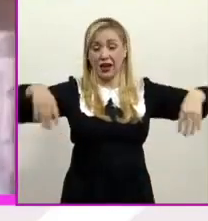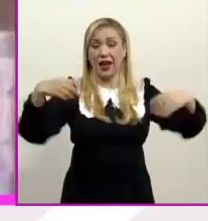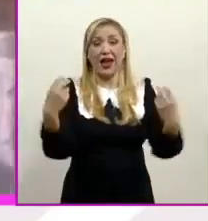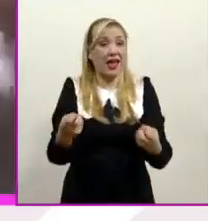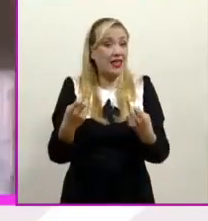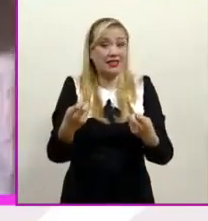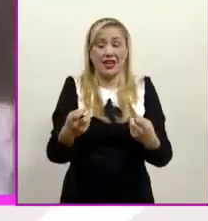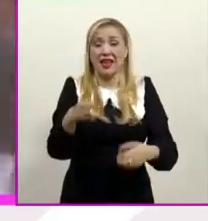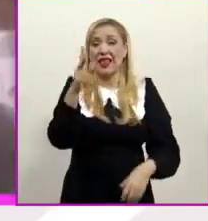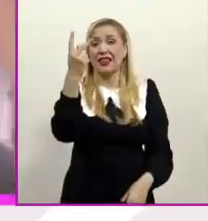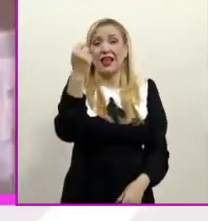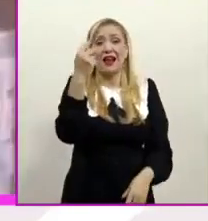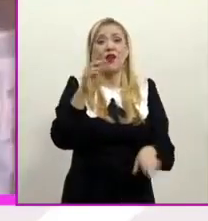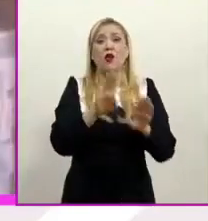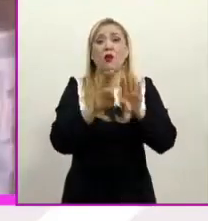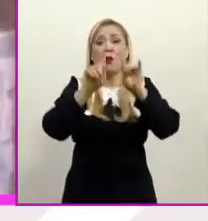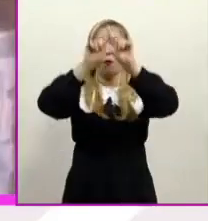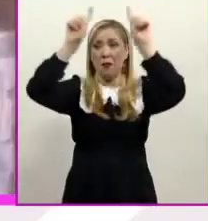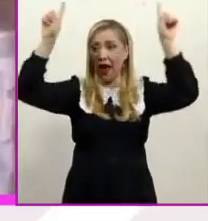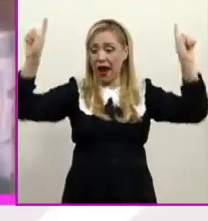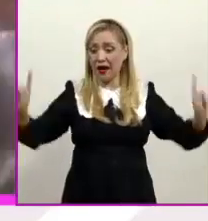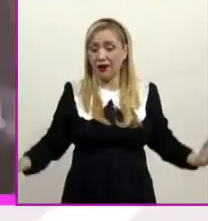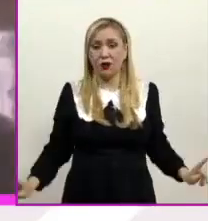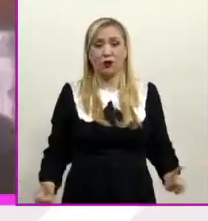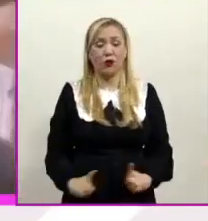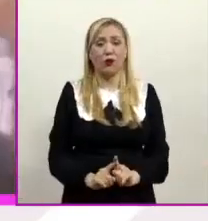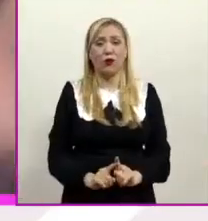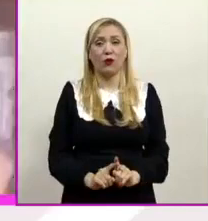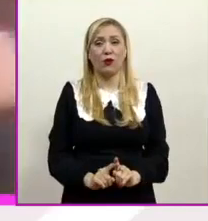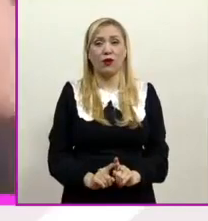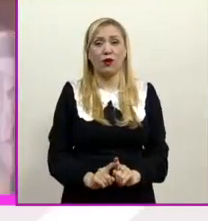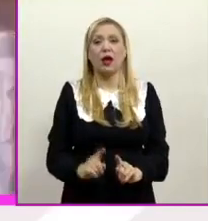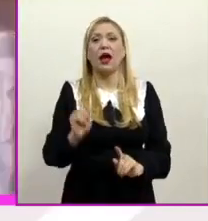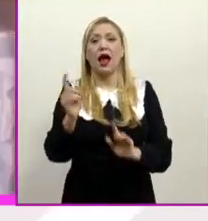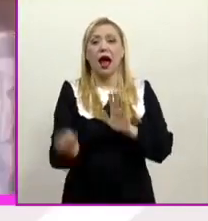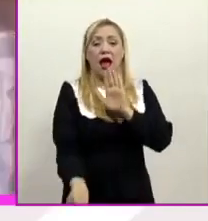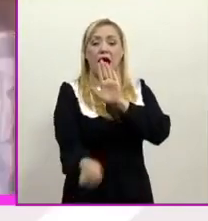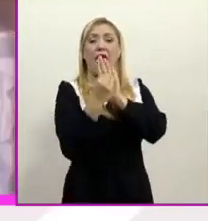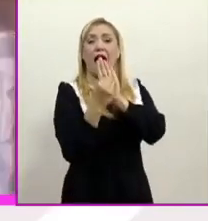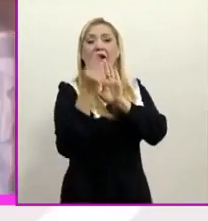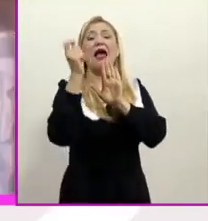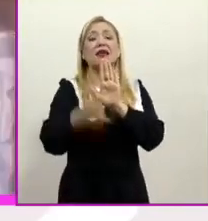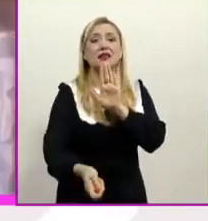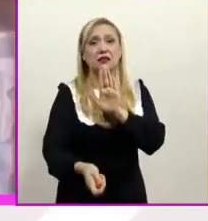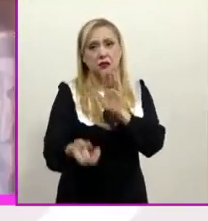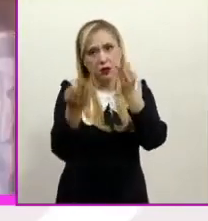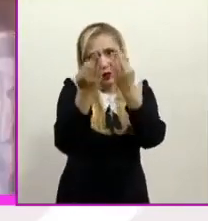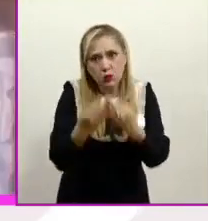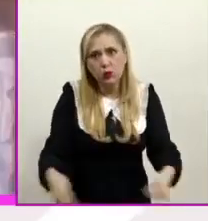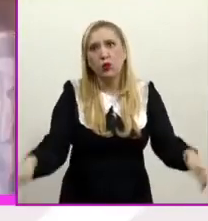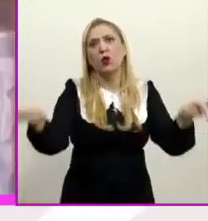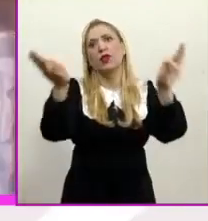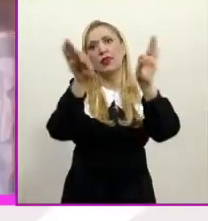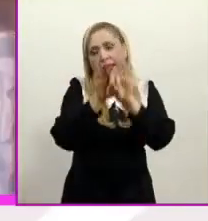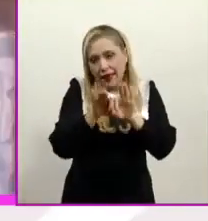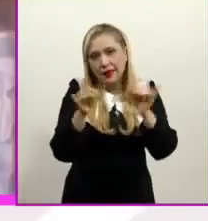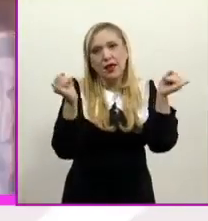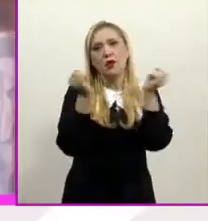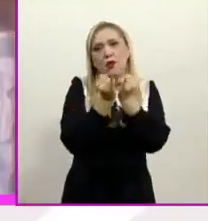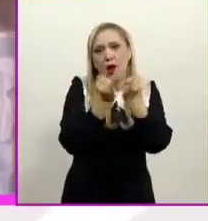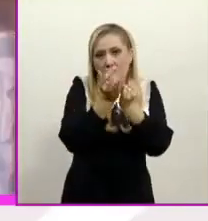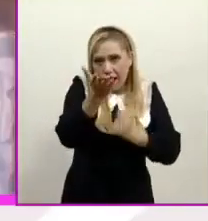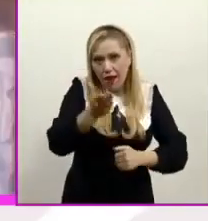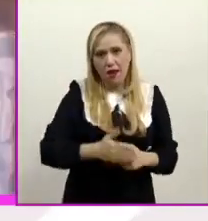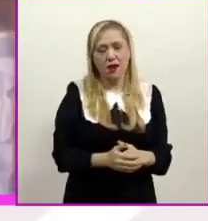ese marco, el cine es ese marco. Y si yo lo estoy poniendo ahí es porque me es importante. Y entonces creo que hay que tomar